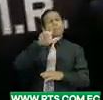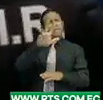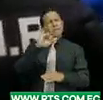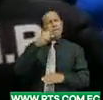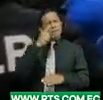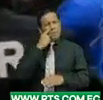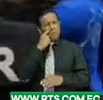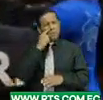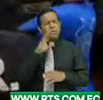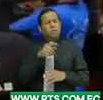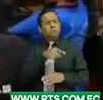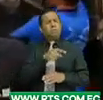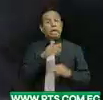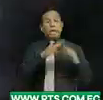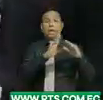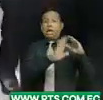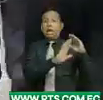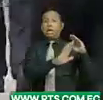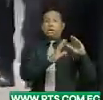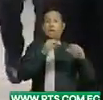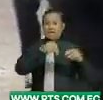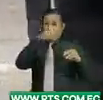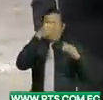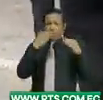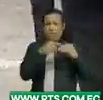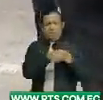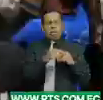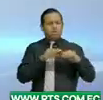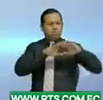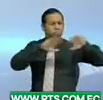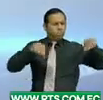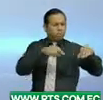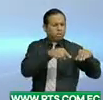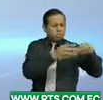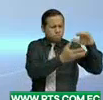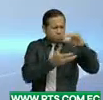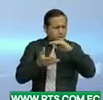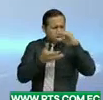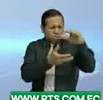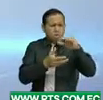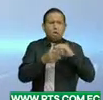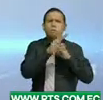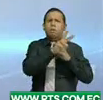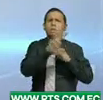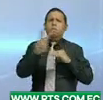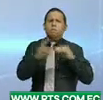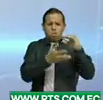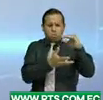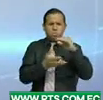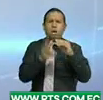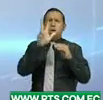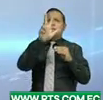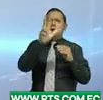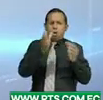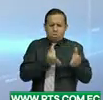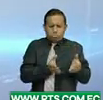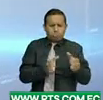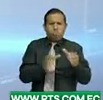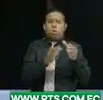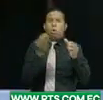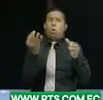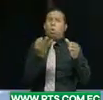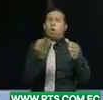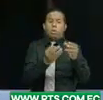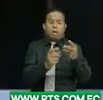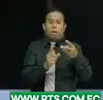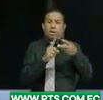vivienda del expresidente ubicada en el norte de Guayaquil, se encontraron 22 piezas arqueológicas. Tres vasijas serían originales, dos